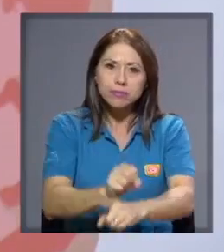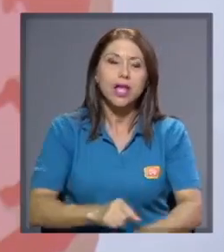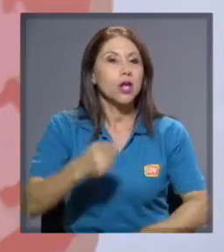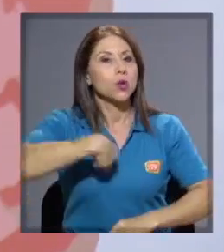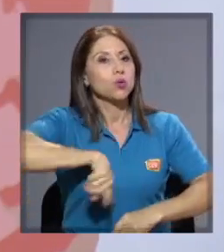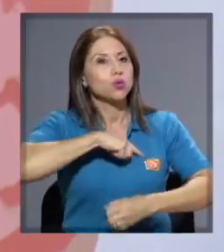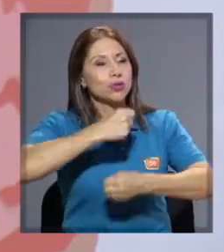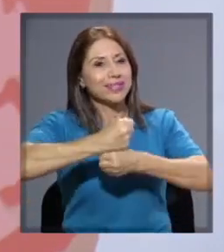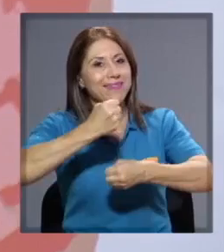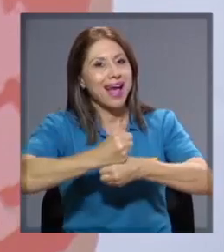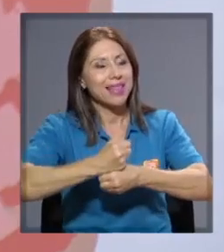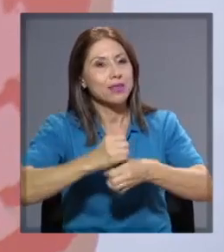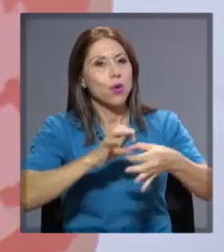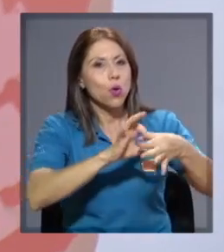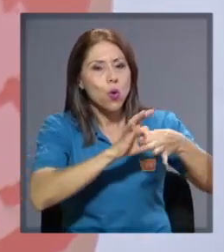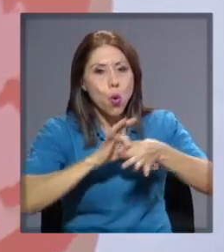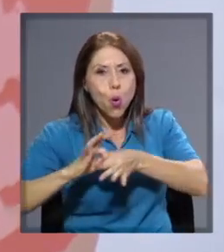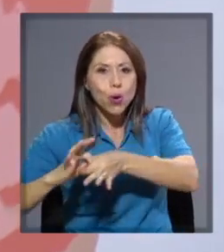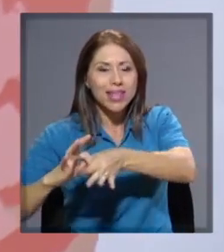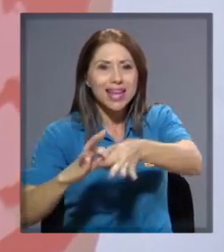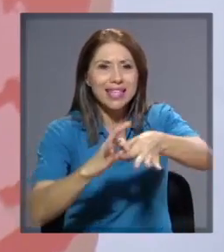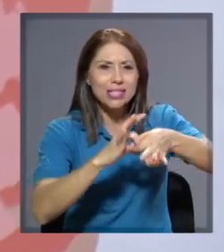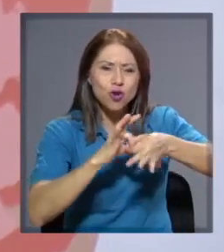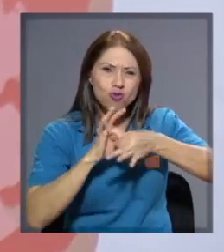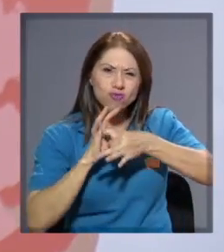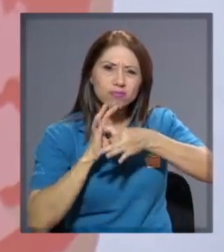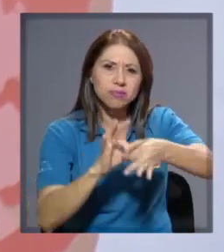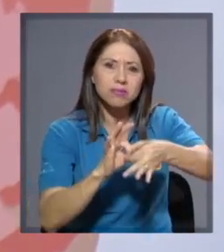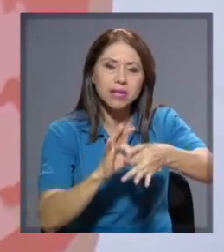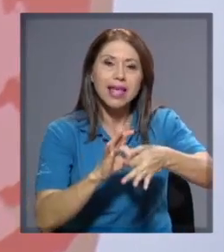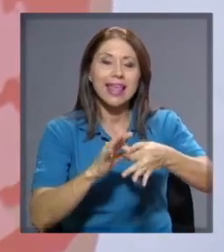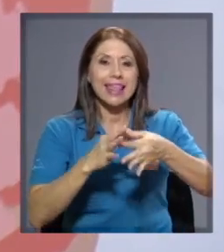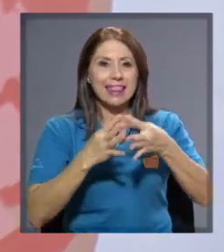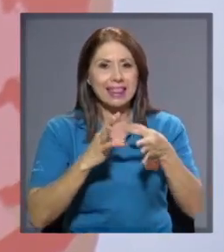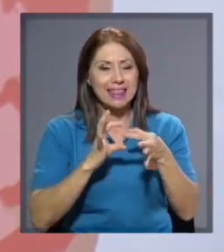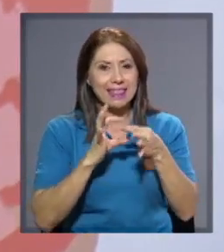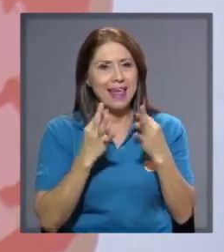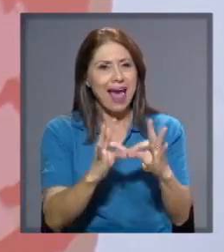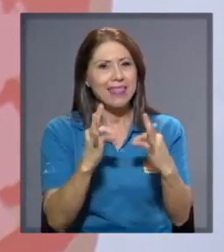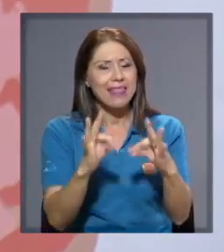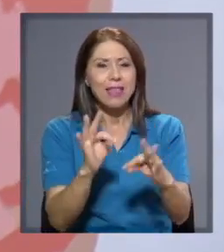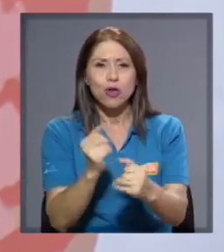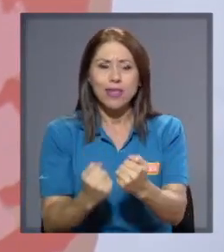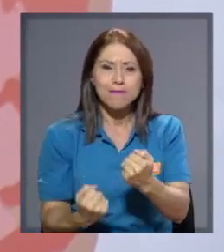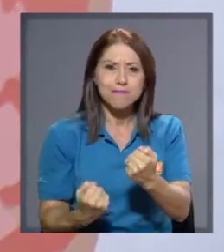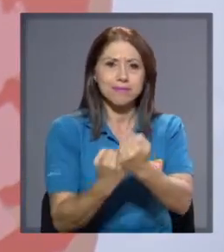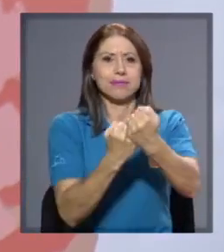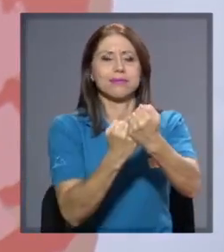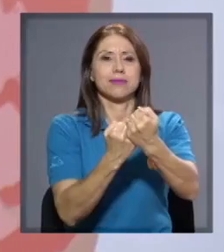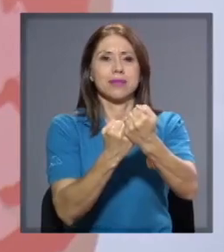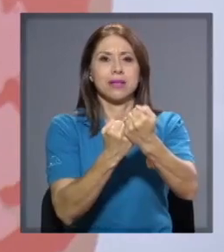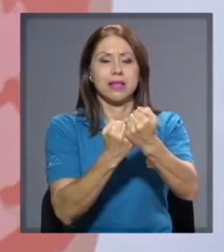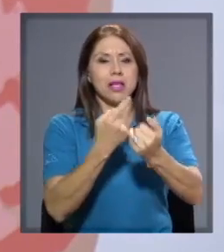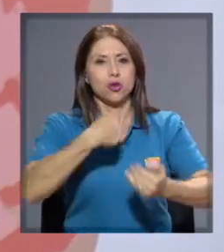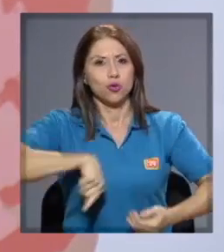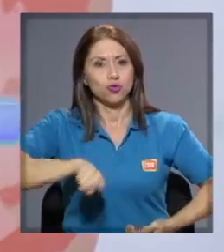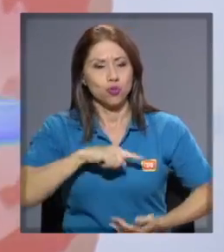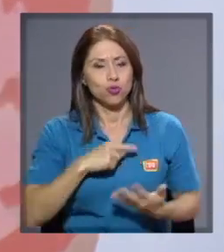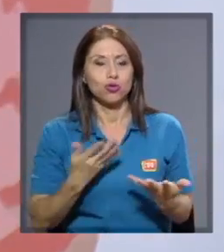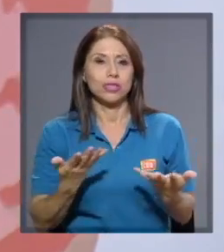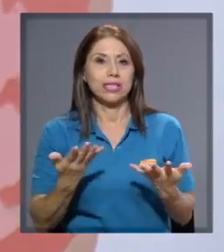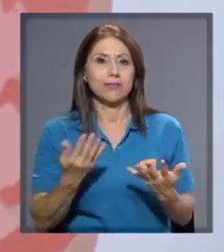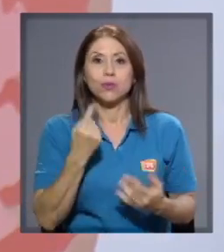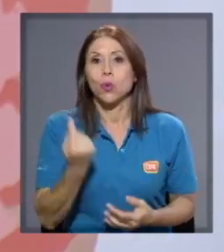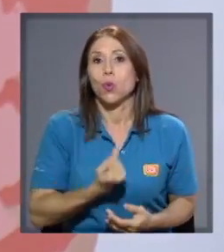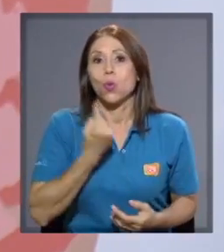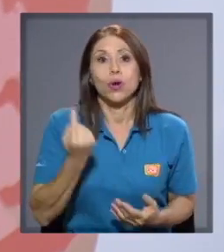trabajando en una coordinación estrecha e inmediata tratando de brindar todo el apoyo de nuestra parte y pues